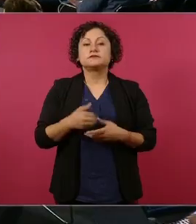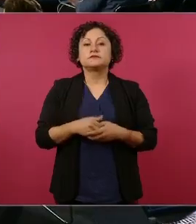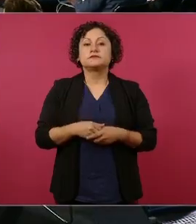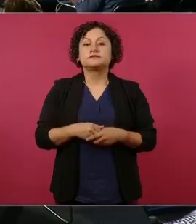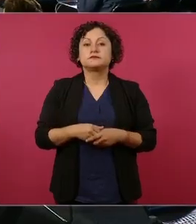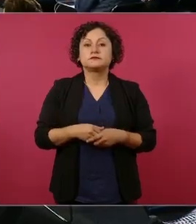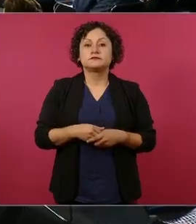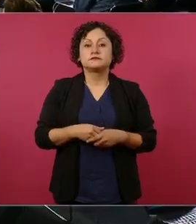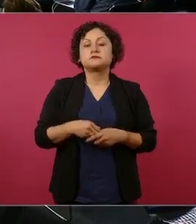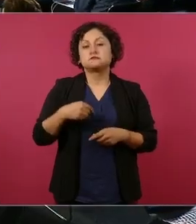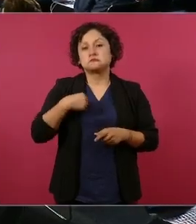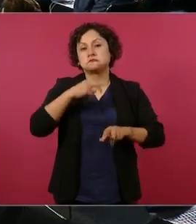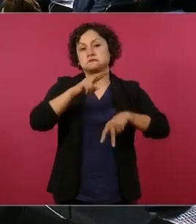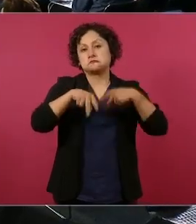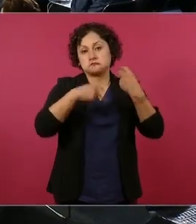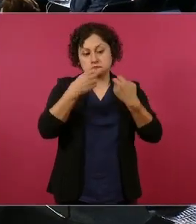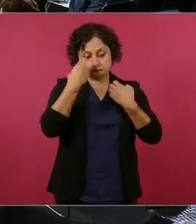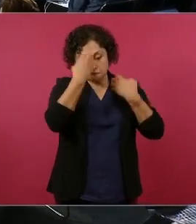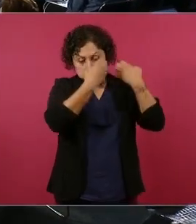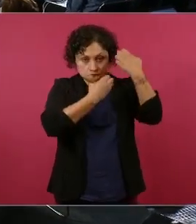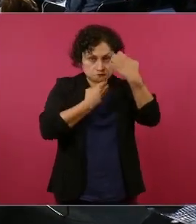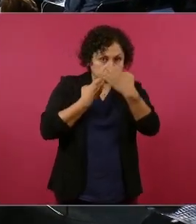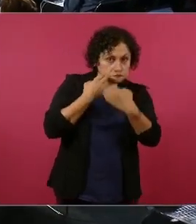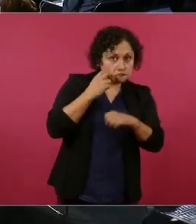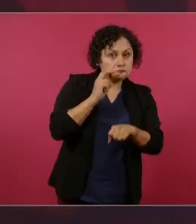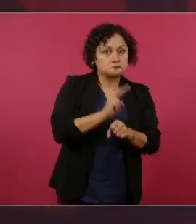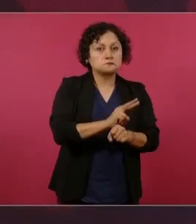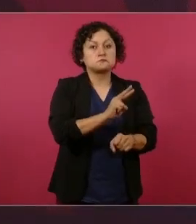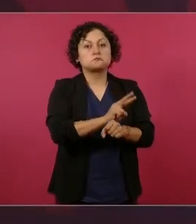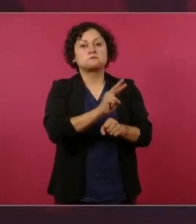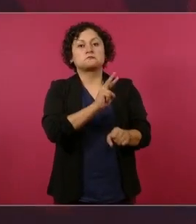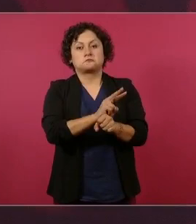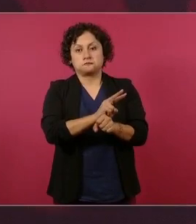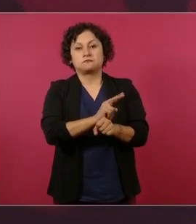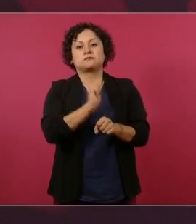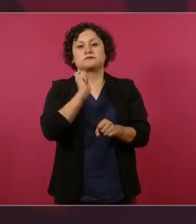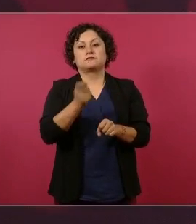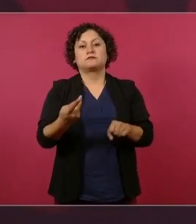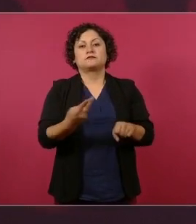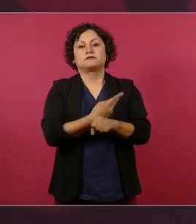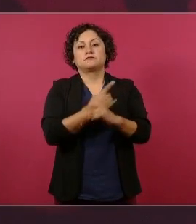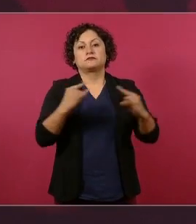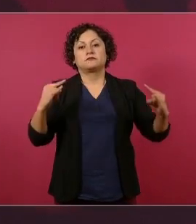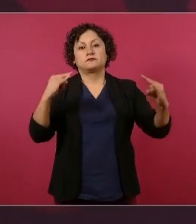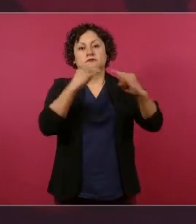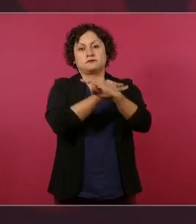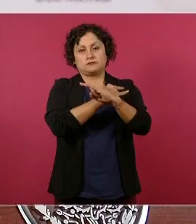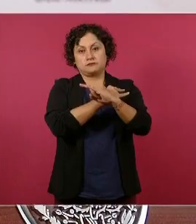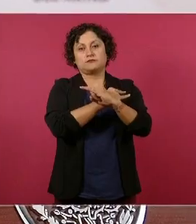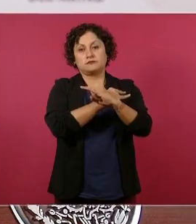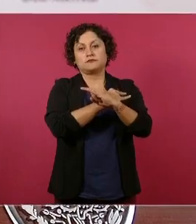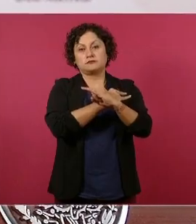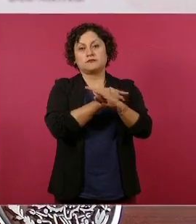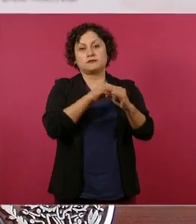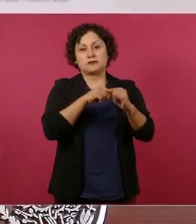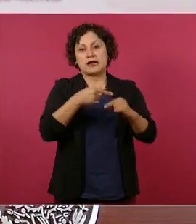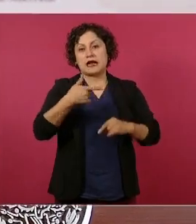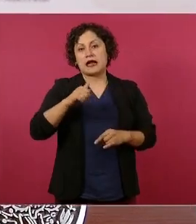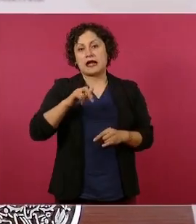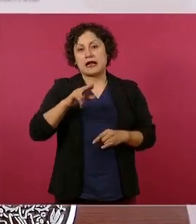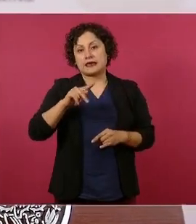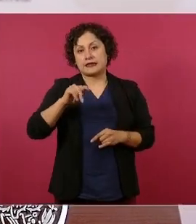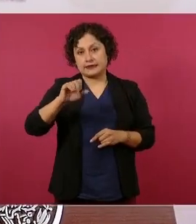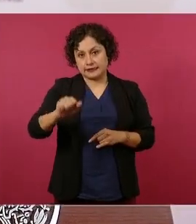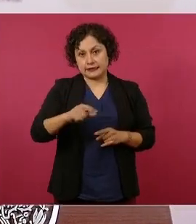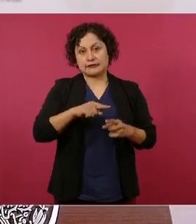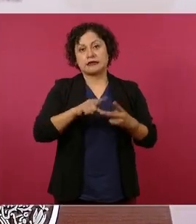ir a supervisar cómo va el viaducto y la garita de Otay, que ya